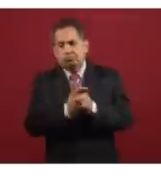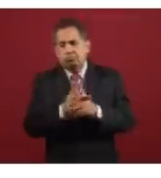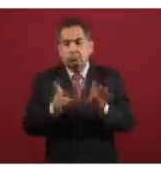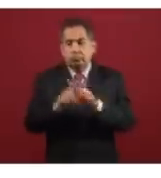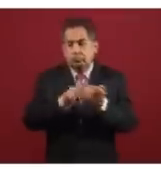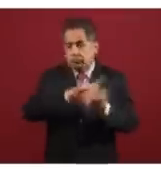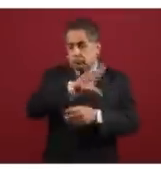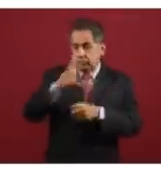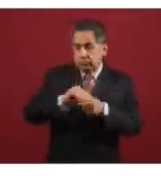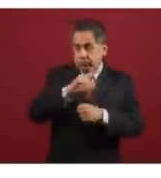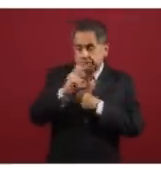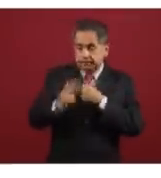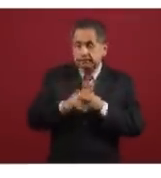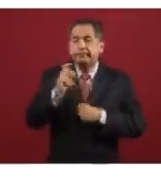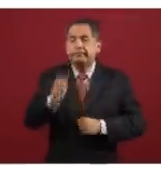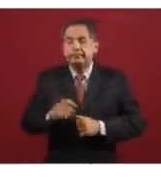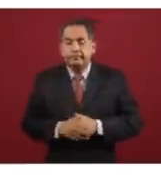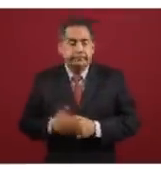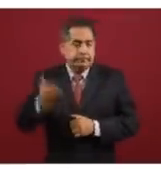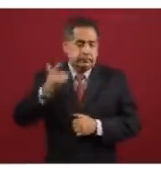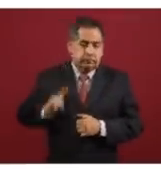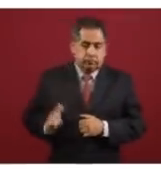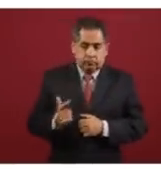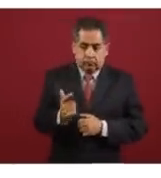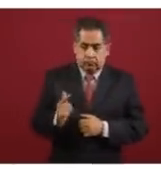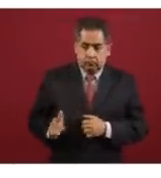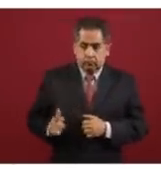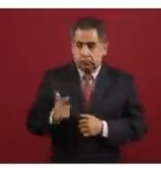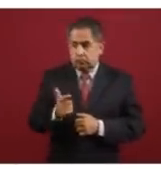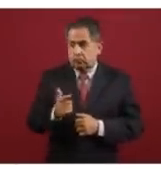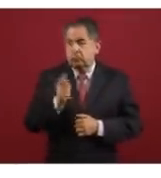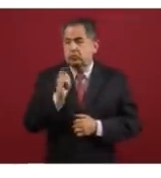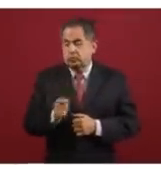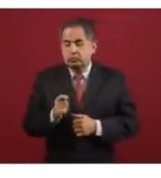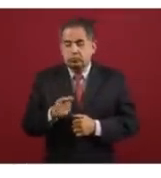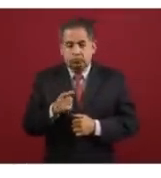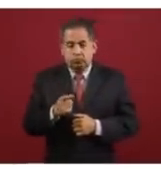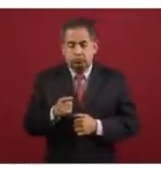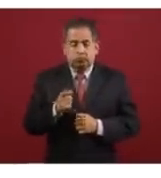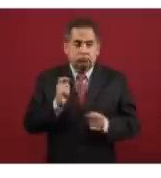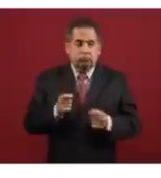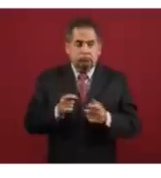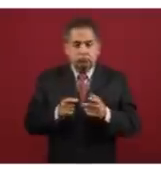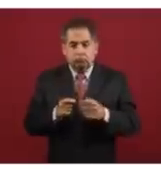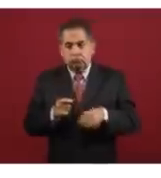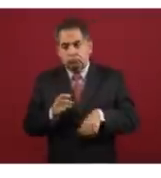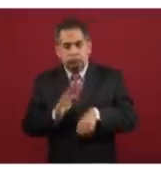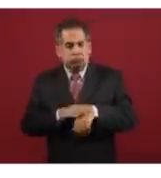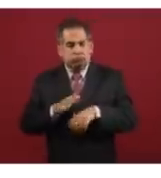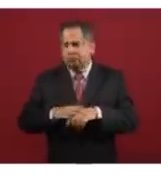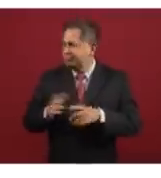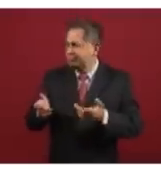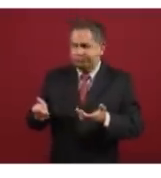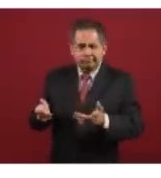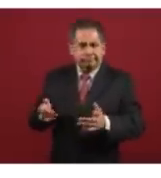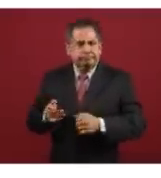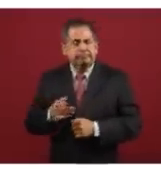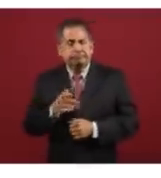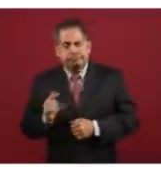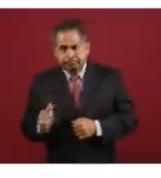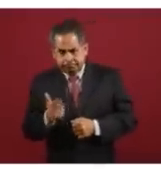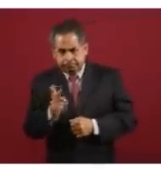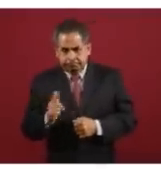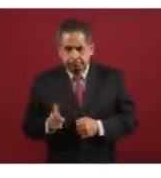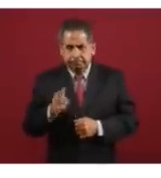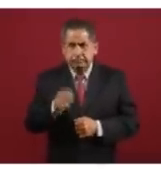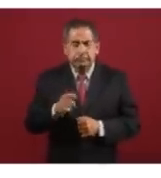país. Tenemos que Guanajuato tiene uno de estos, un señalador si hay. Guanajuato se